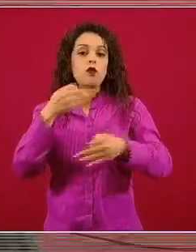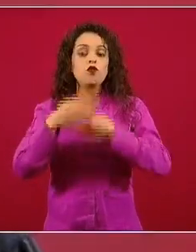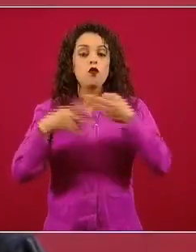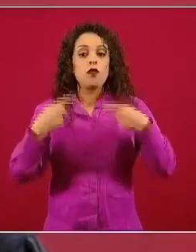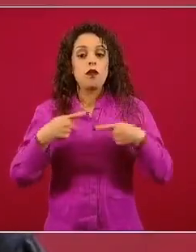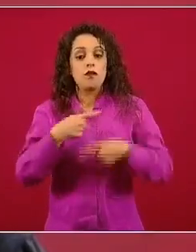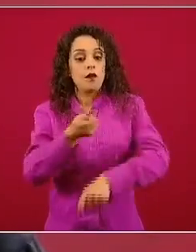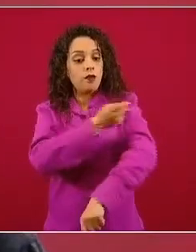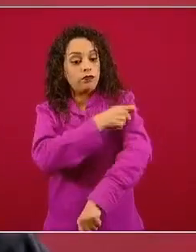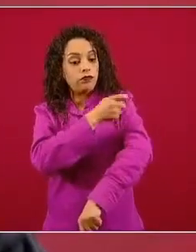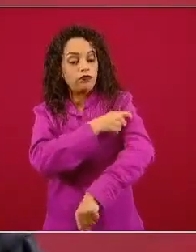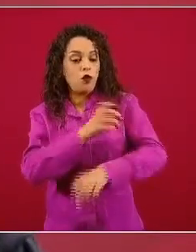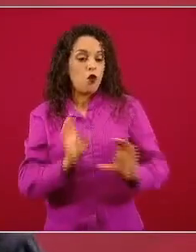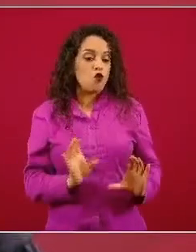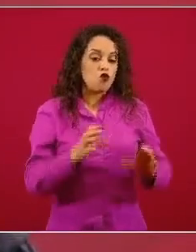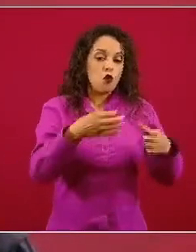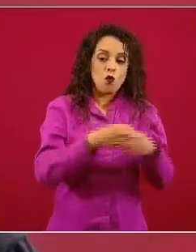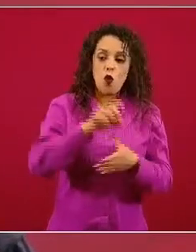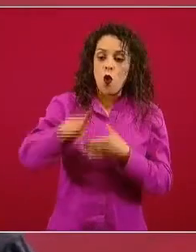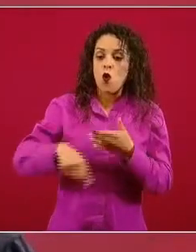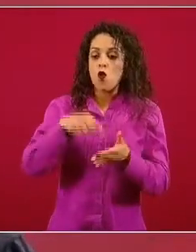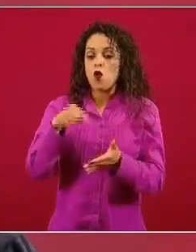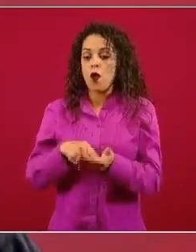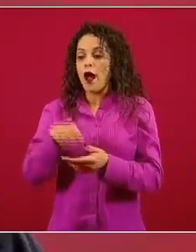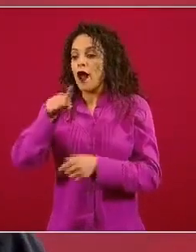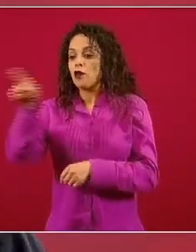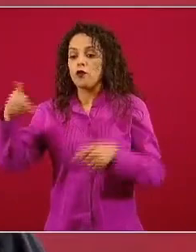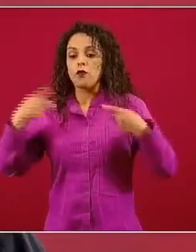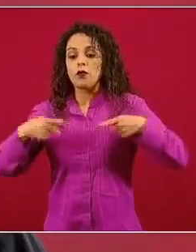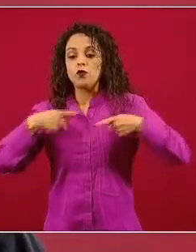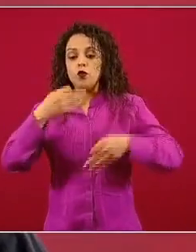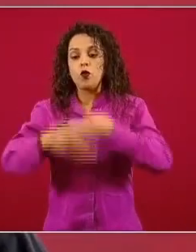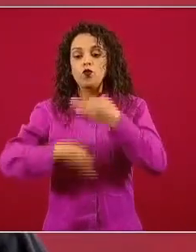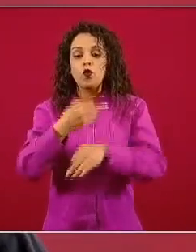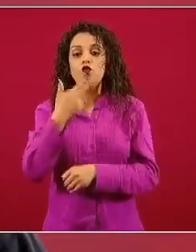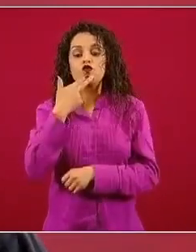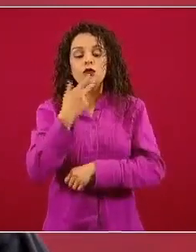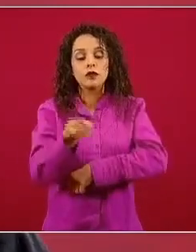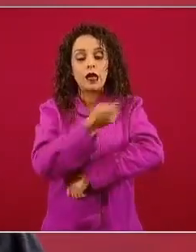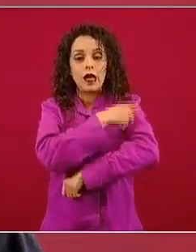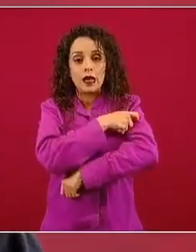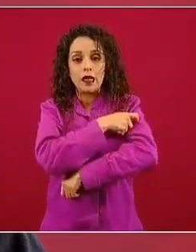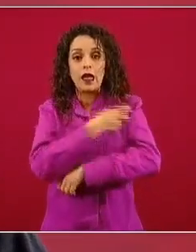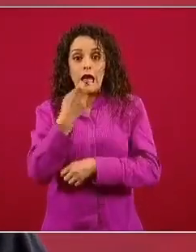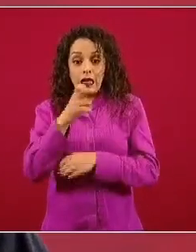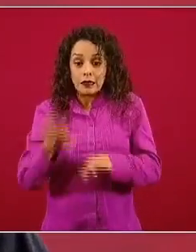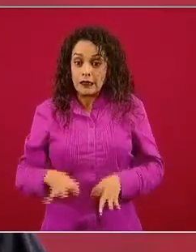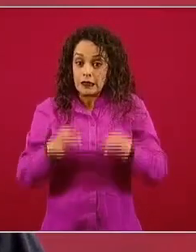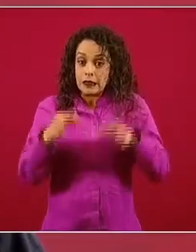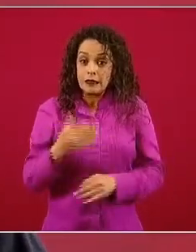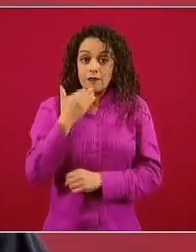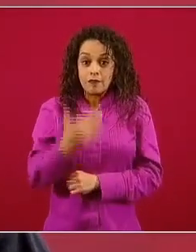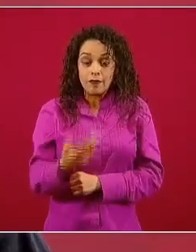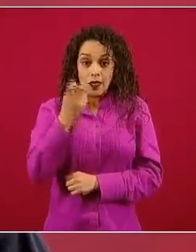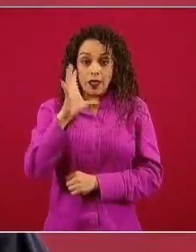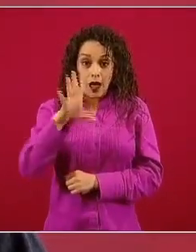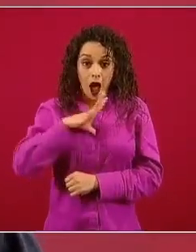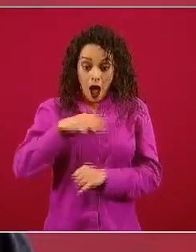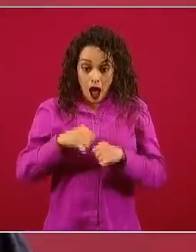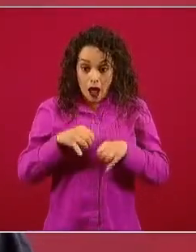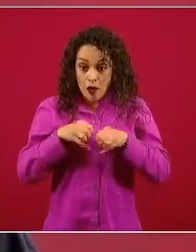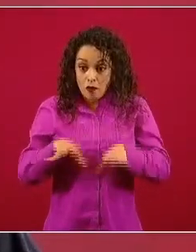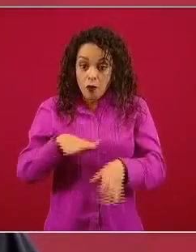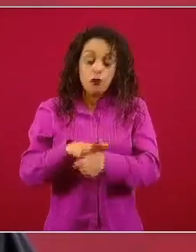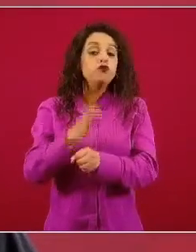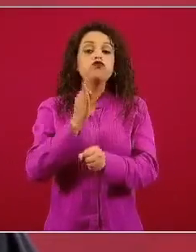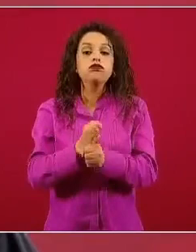persona, en su comunidad, en el lugar en donde se le aplica la vacunación. En la medida de que se tenga toda esa información, entonces